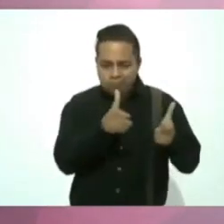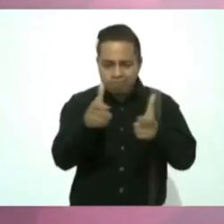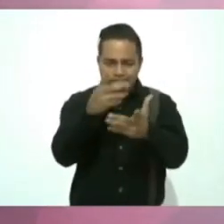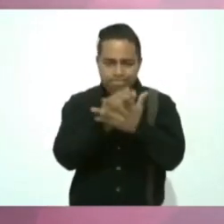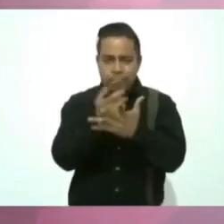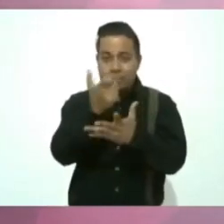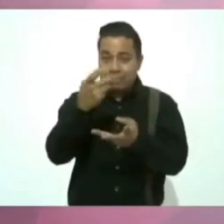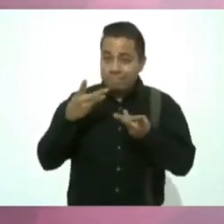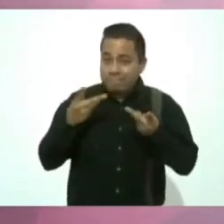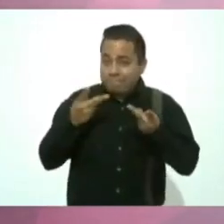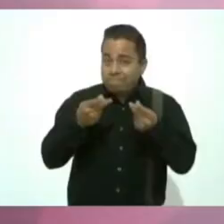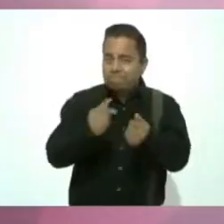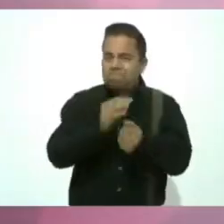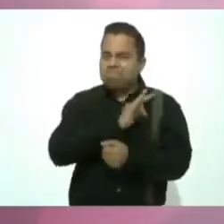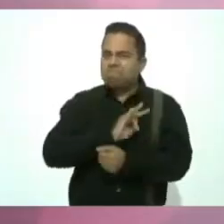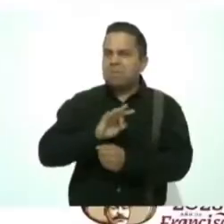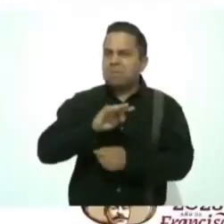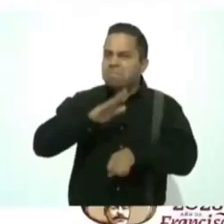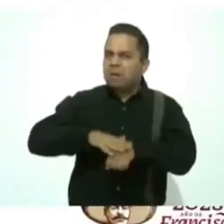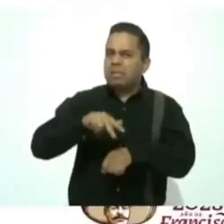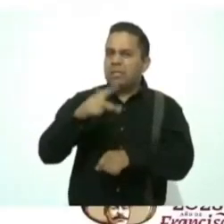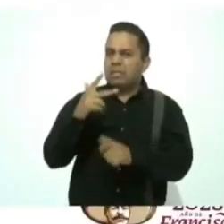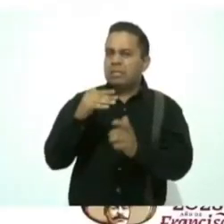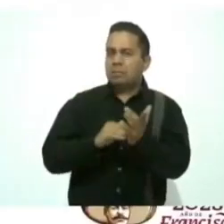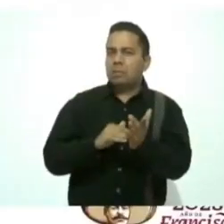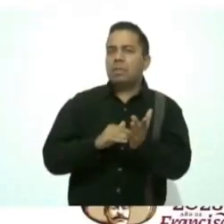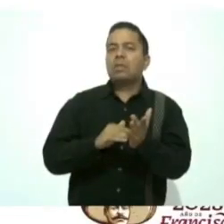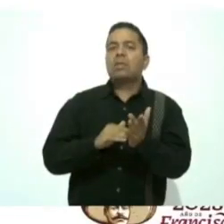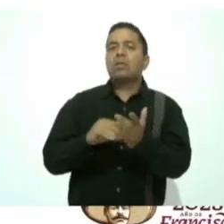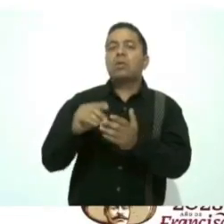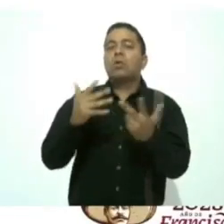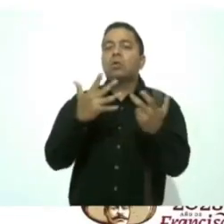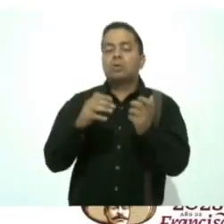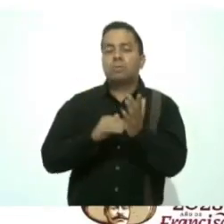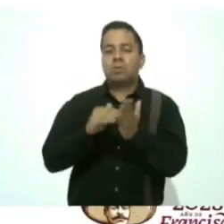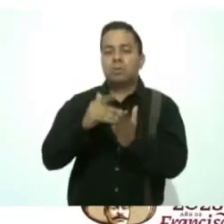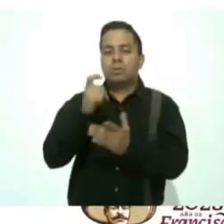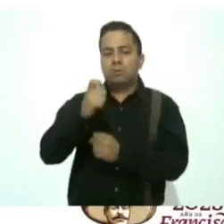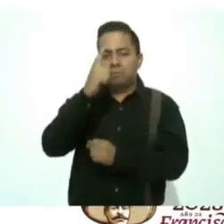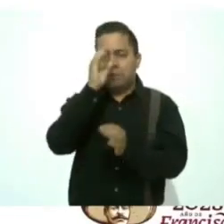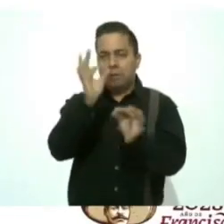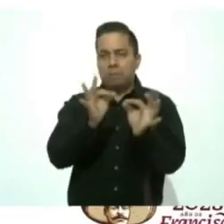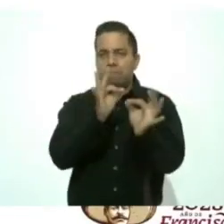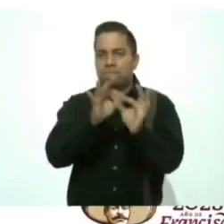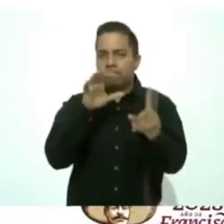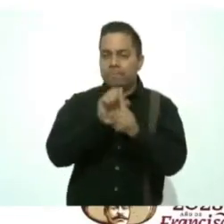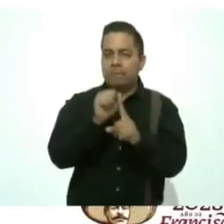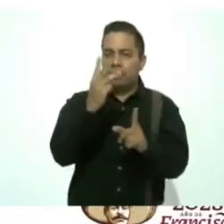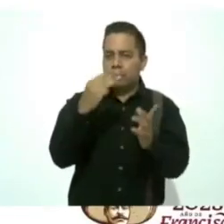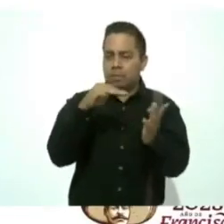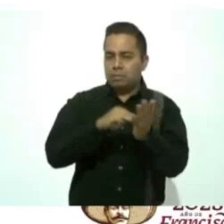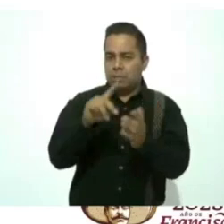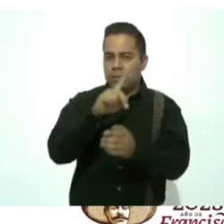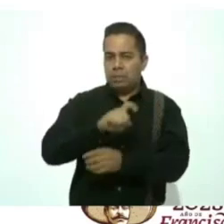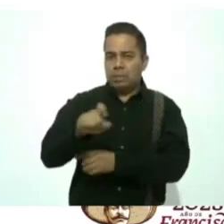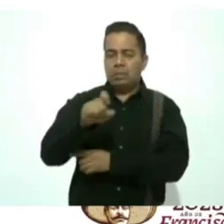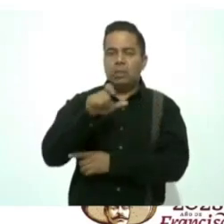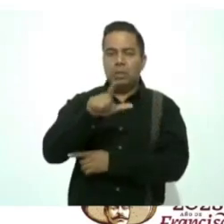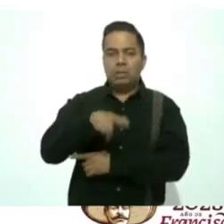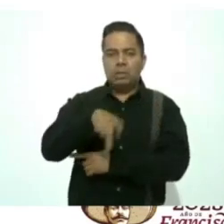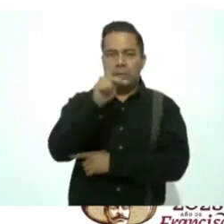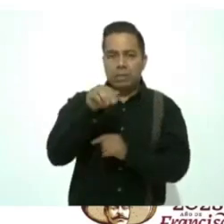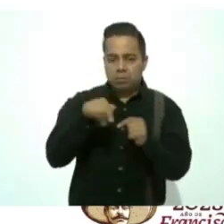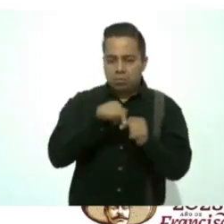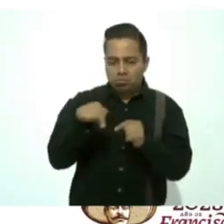una inversión de más de 13.800 millones de pesos para lograr una meta de 3.117